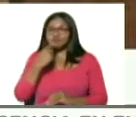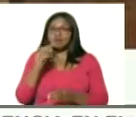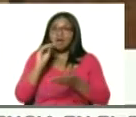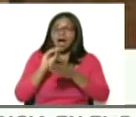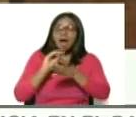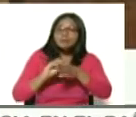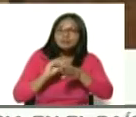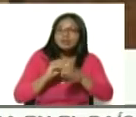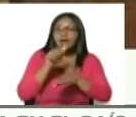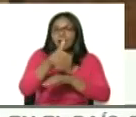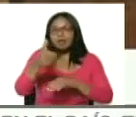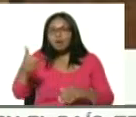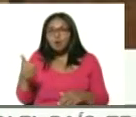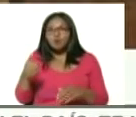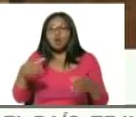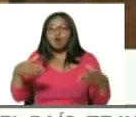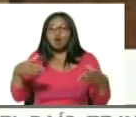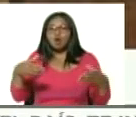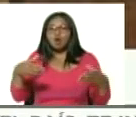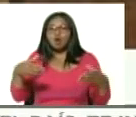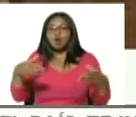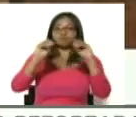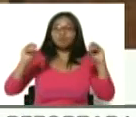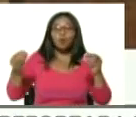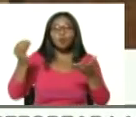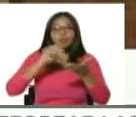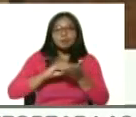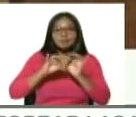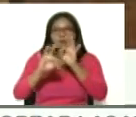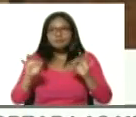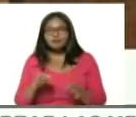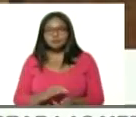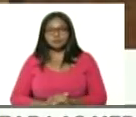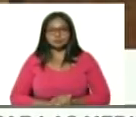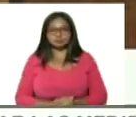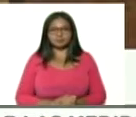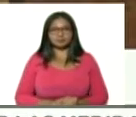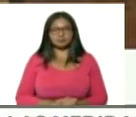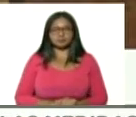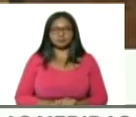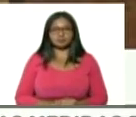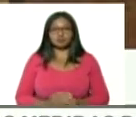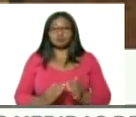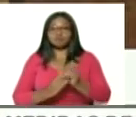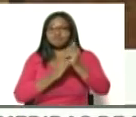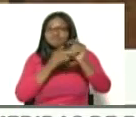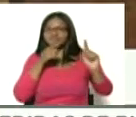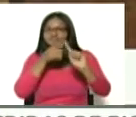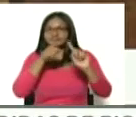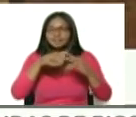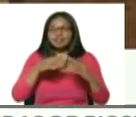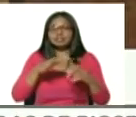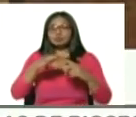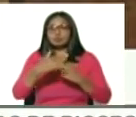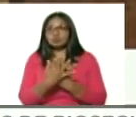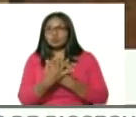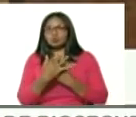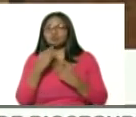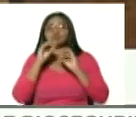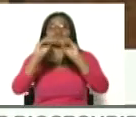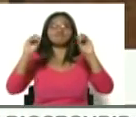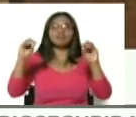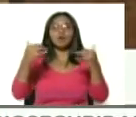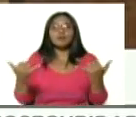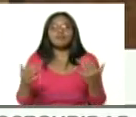a toda la Comisión Presidencial de la Salud y es la dirección que hemos tomado en esta nueva situación. Y es el llamado que hago a